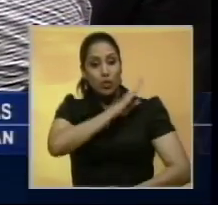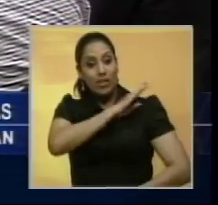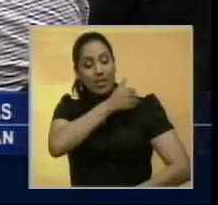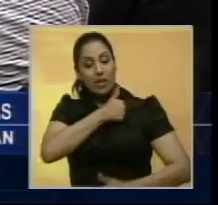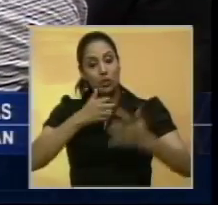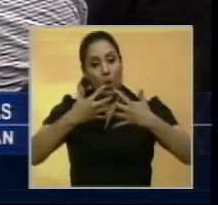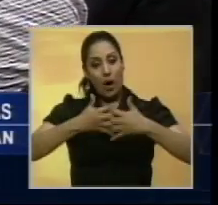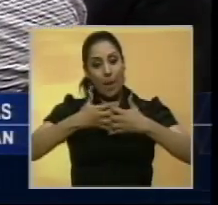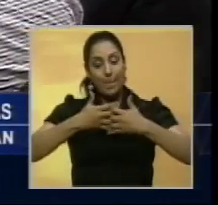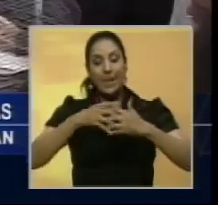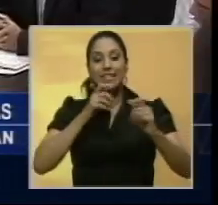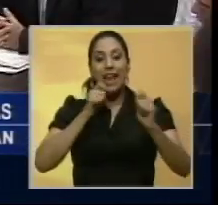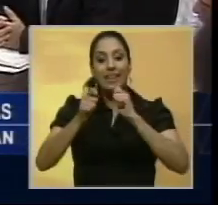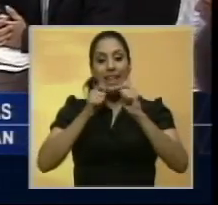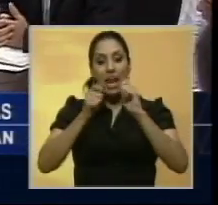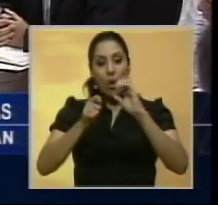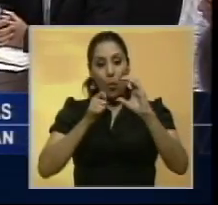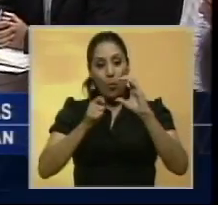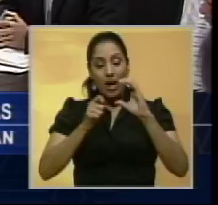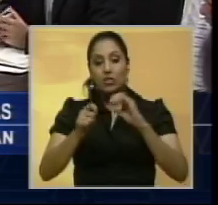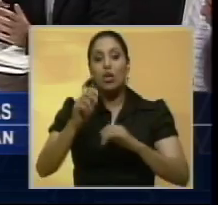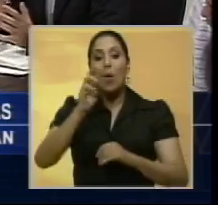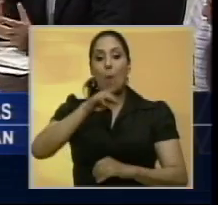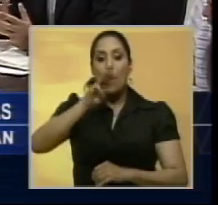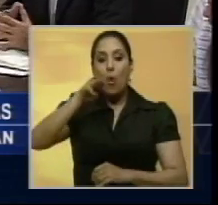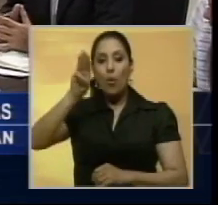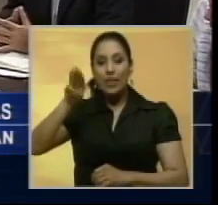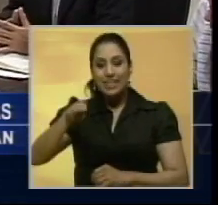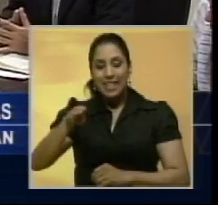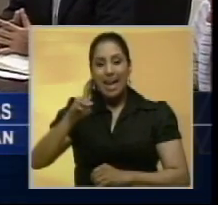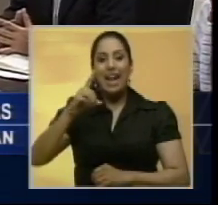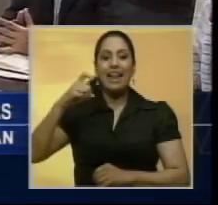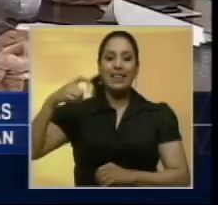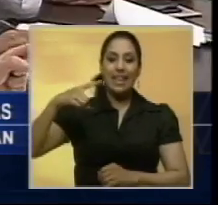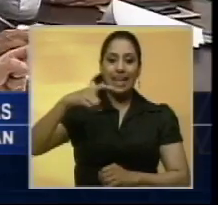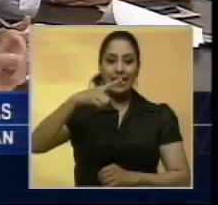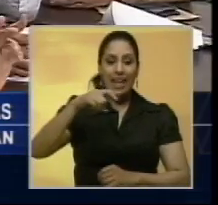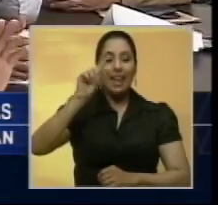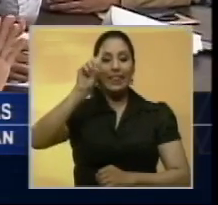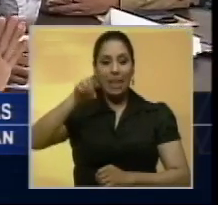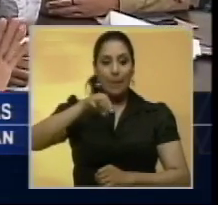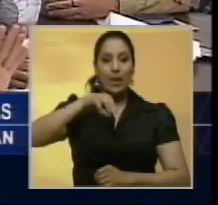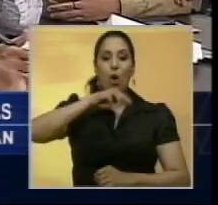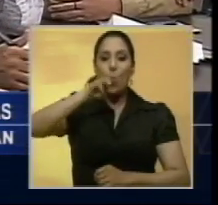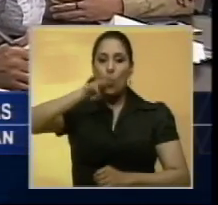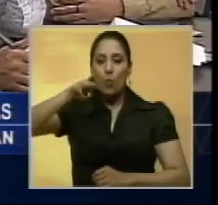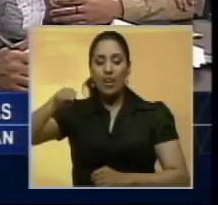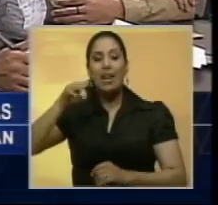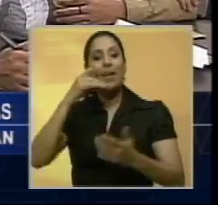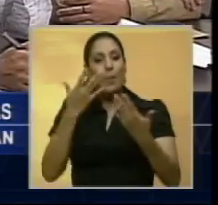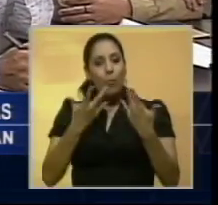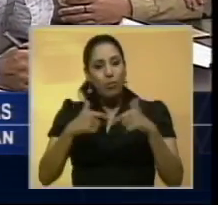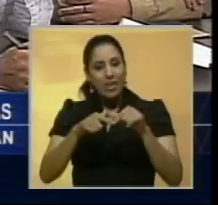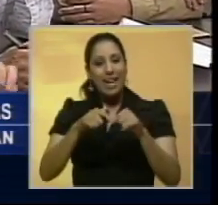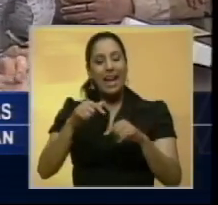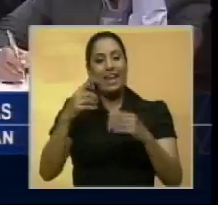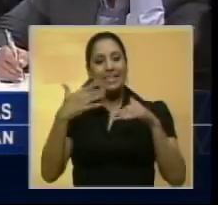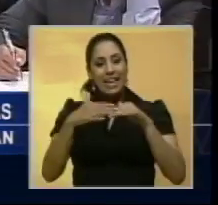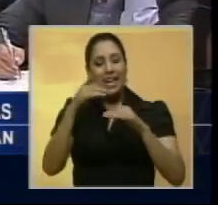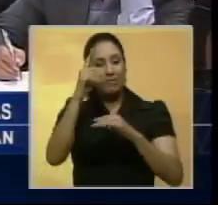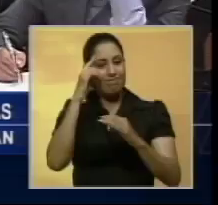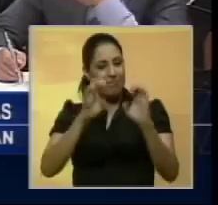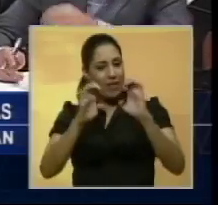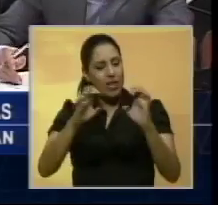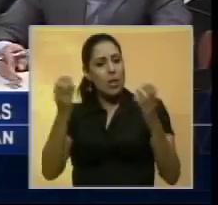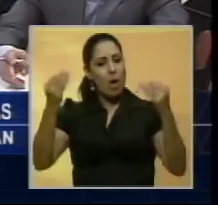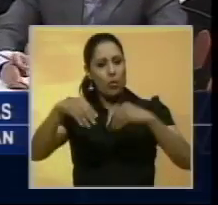las empresas de telecomunicaciones Movistar, Digitel y Movilnet, hasta que se analice integralmente el sector y se